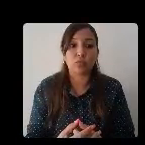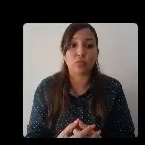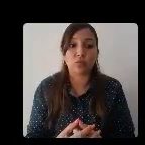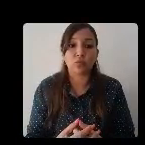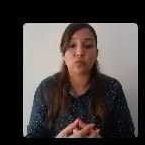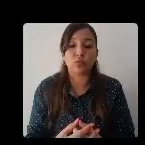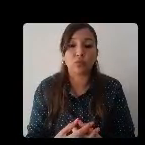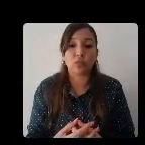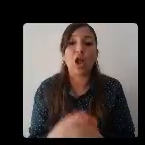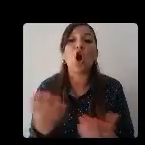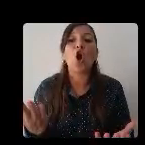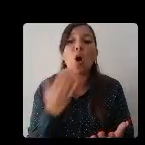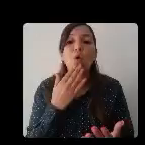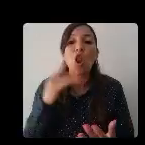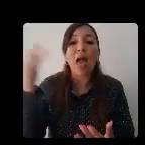por allá